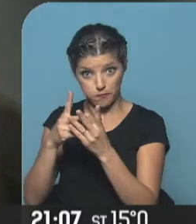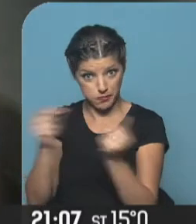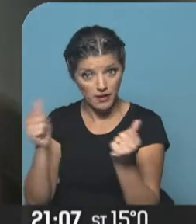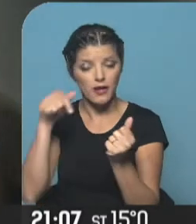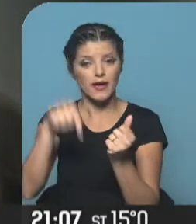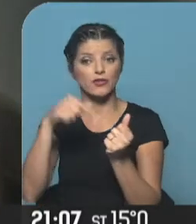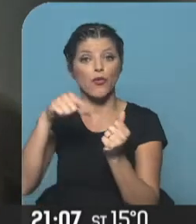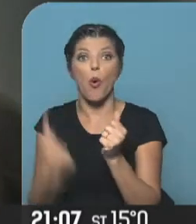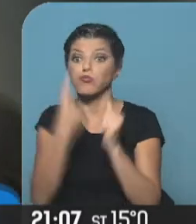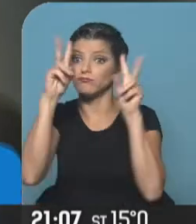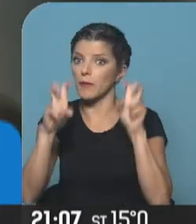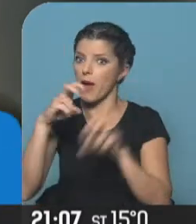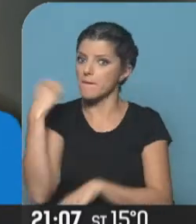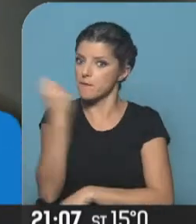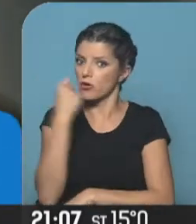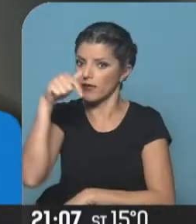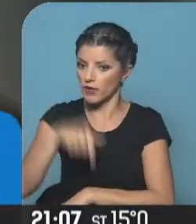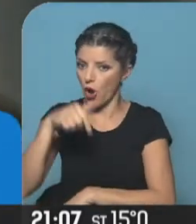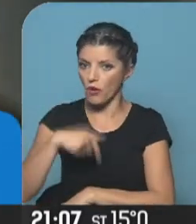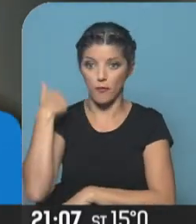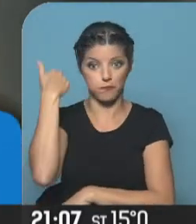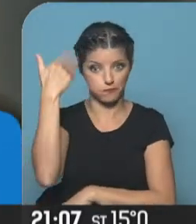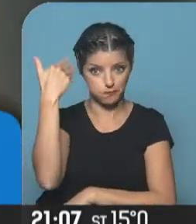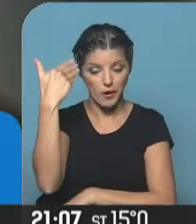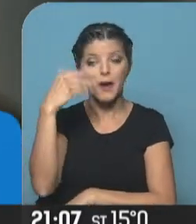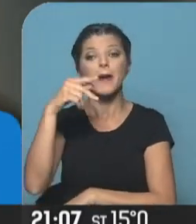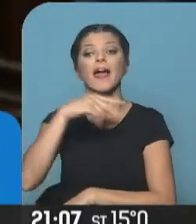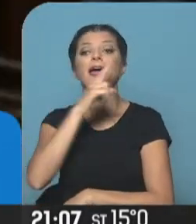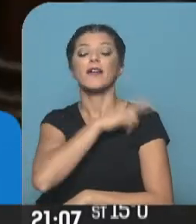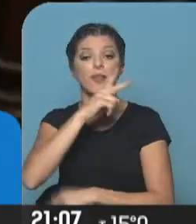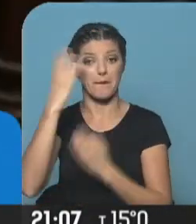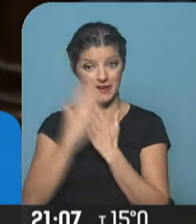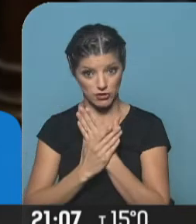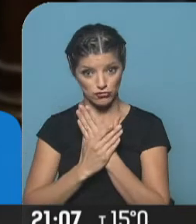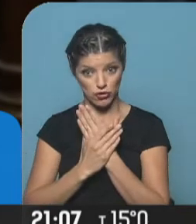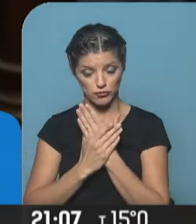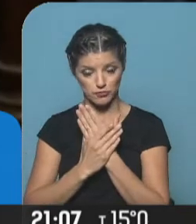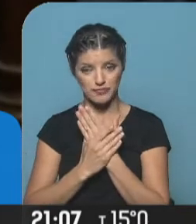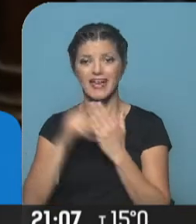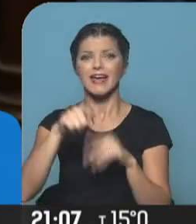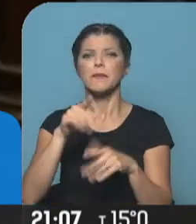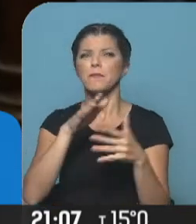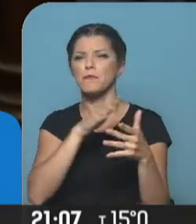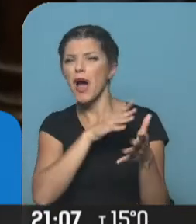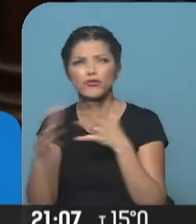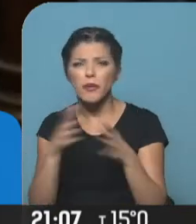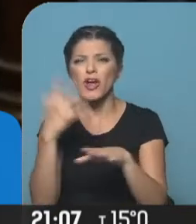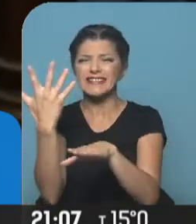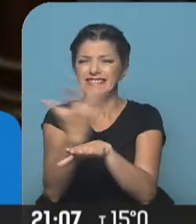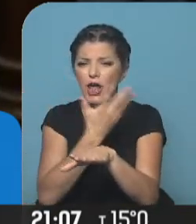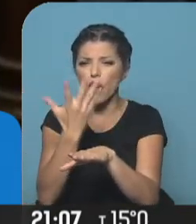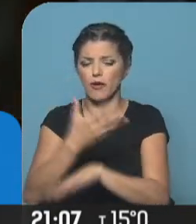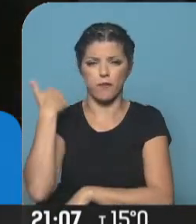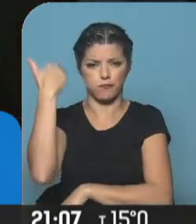en primordial en la exposición del jefe de gabinete aquí en la Cámara Alta, que se extendió durante casi 5 horas.